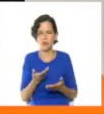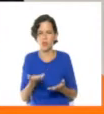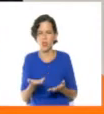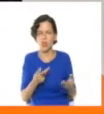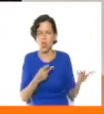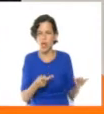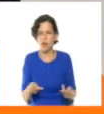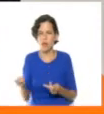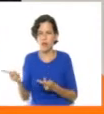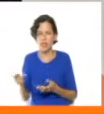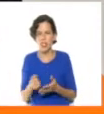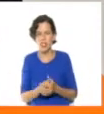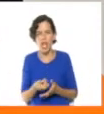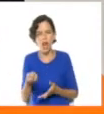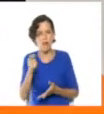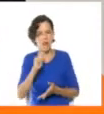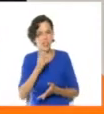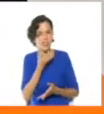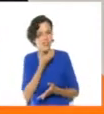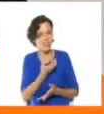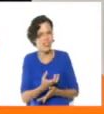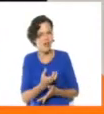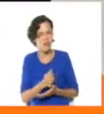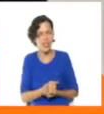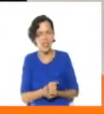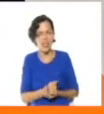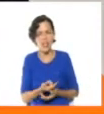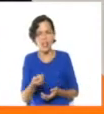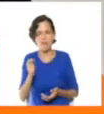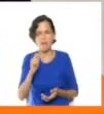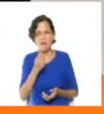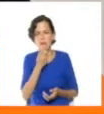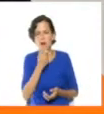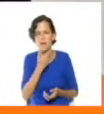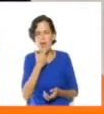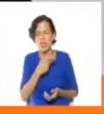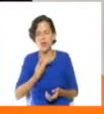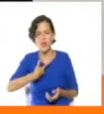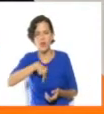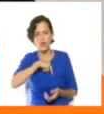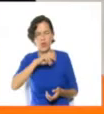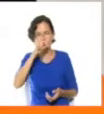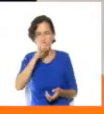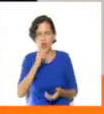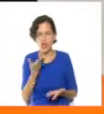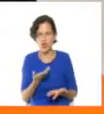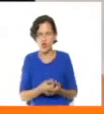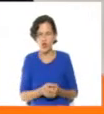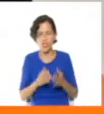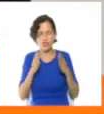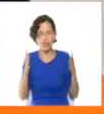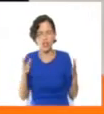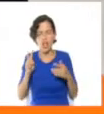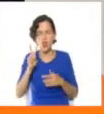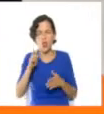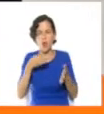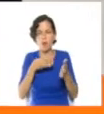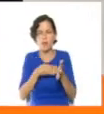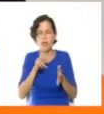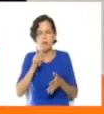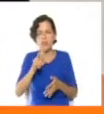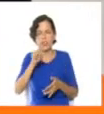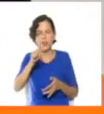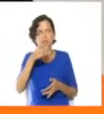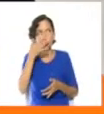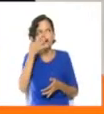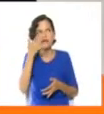la bienvenida al mes de diciembre, el mes más bello de nuestro año y de este gran 2021. Huele a